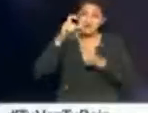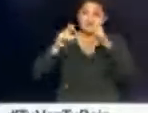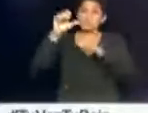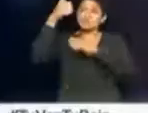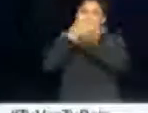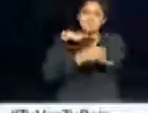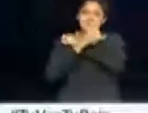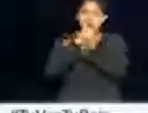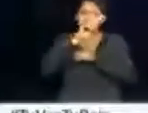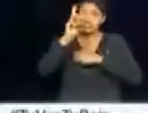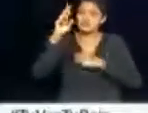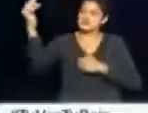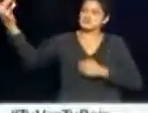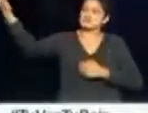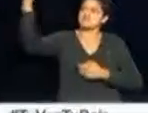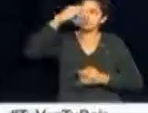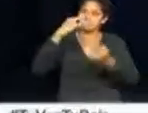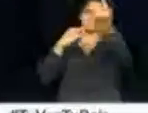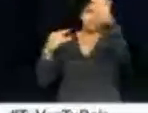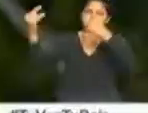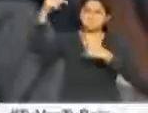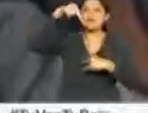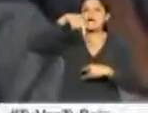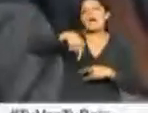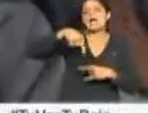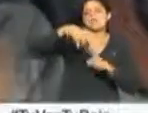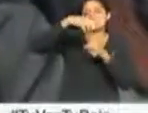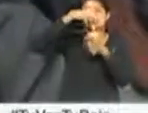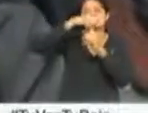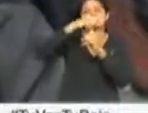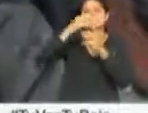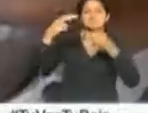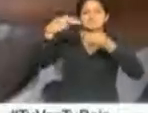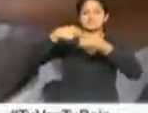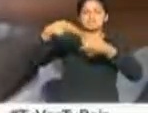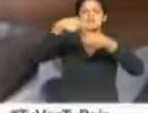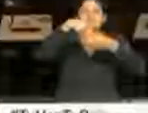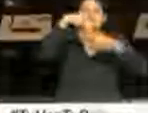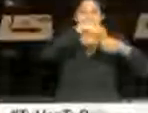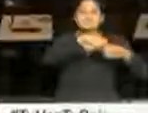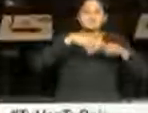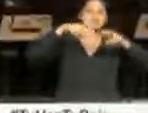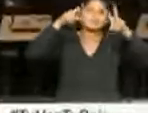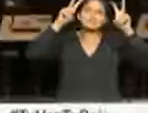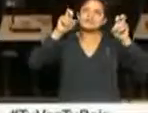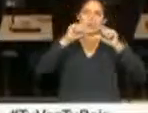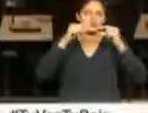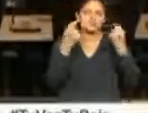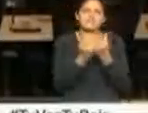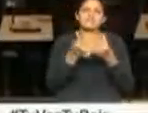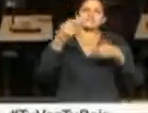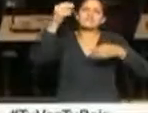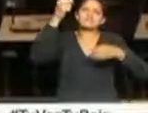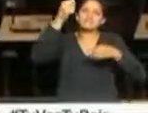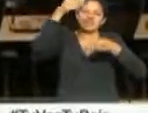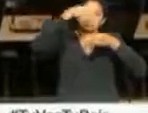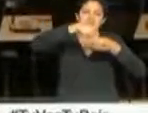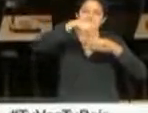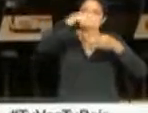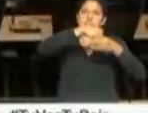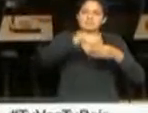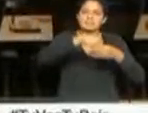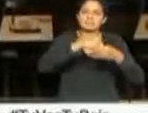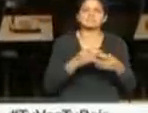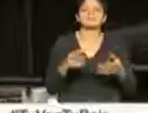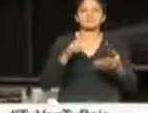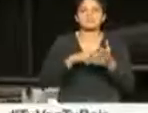más de 200 empresarios nacionales participarán en la primera cumbre de inversiones de Ecuador que se realizará en la sede de UNASUR en